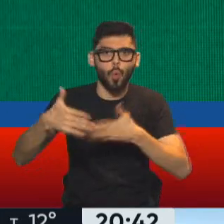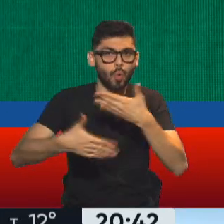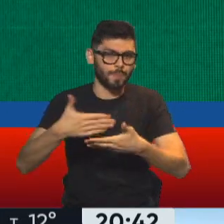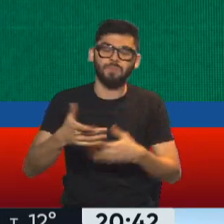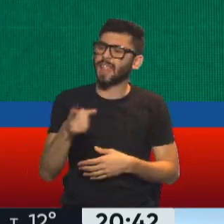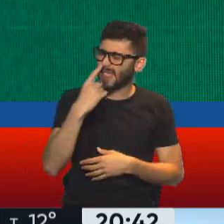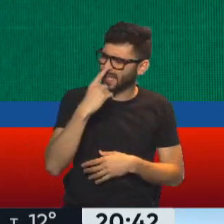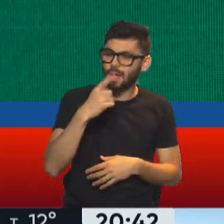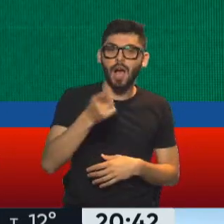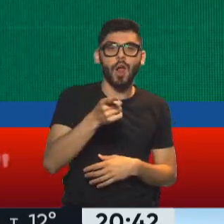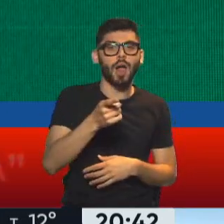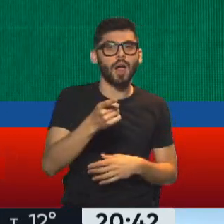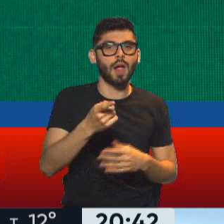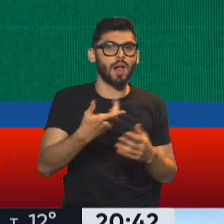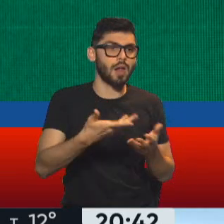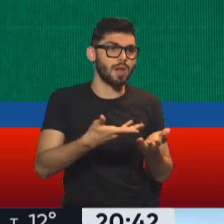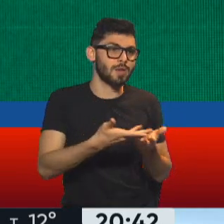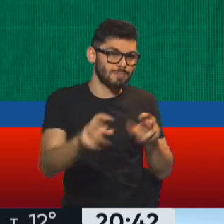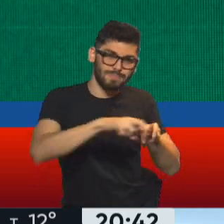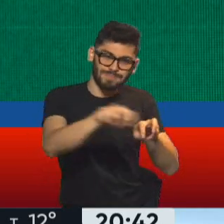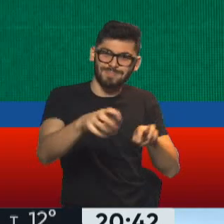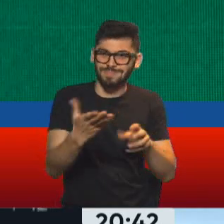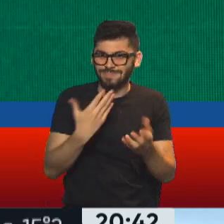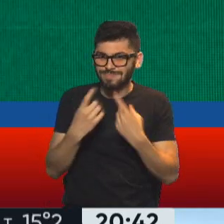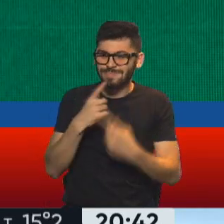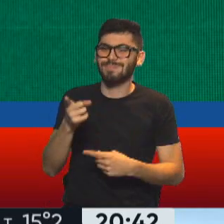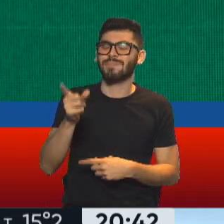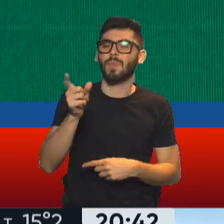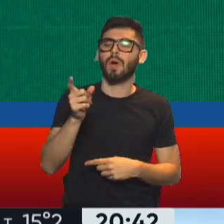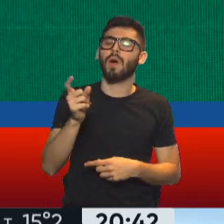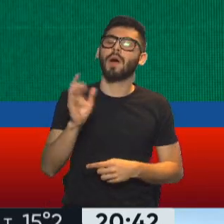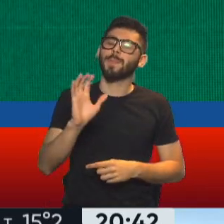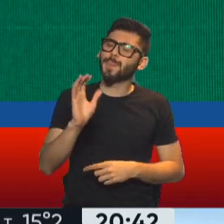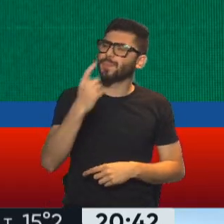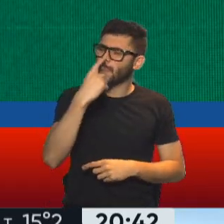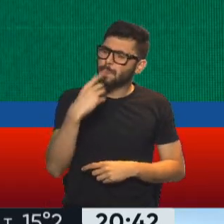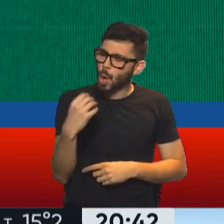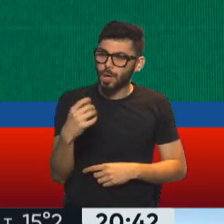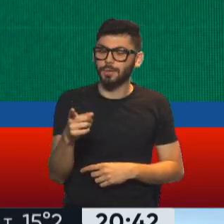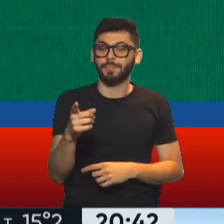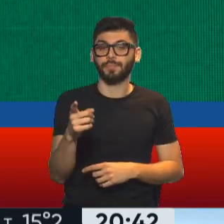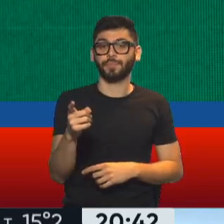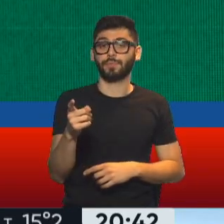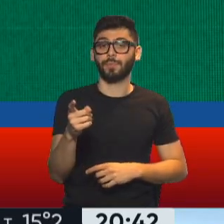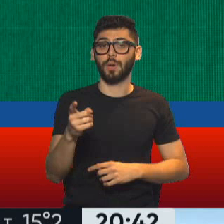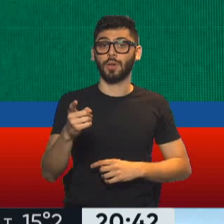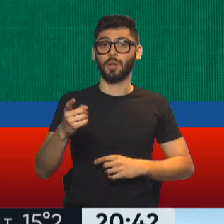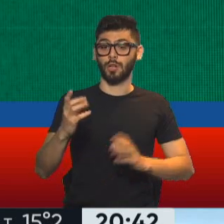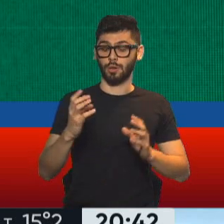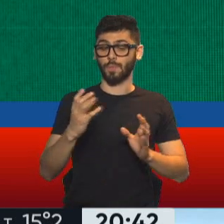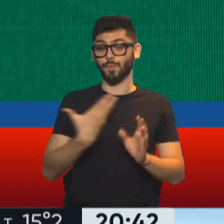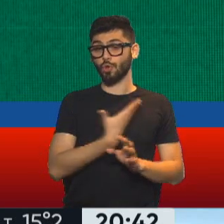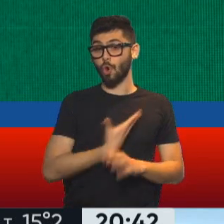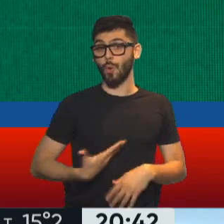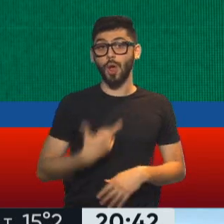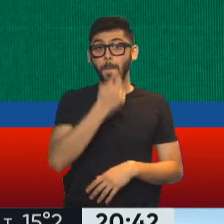y ahora abrimos al panel la entrevista, ministro, porque lo que pasó durante los 4 años